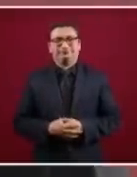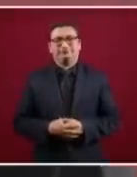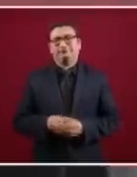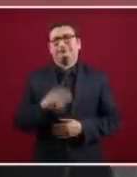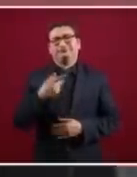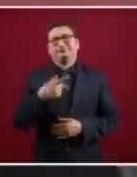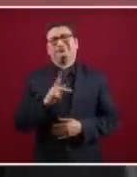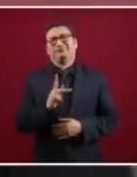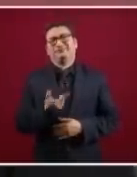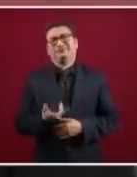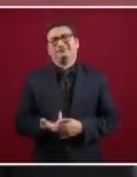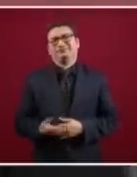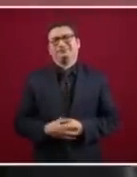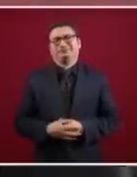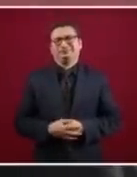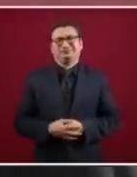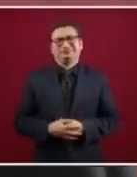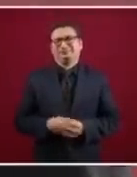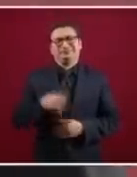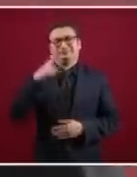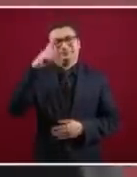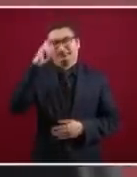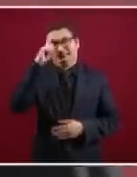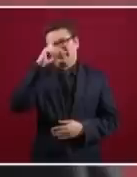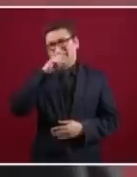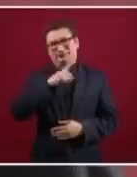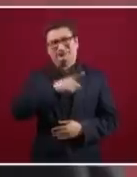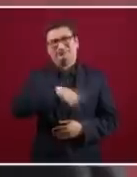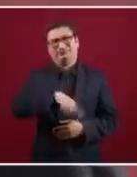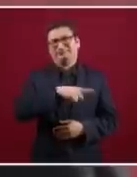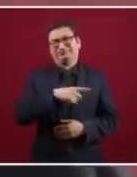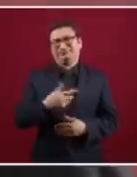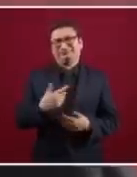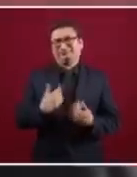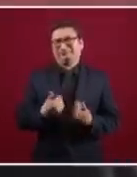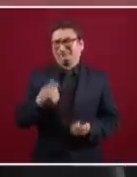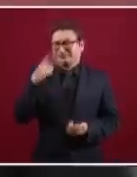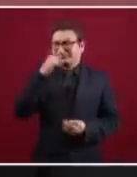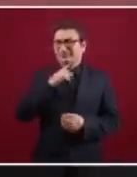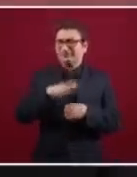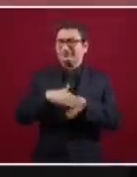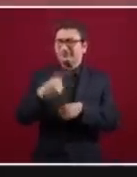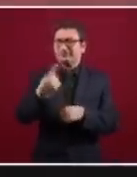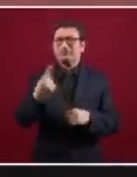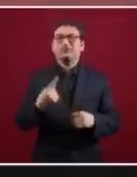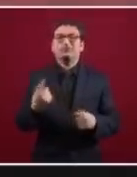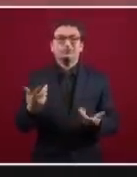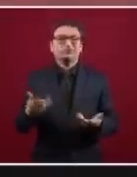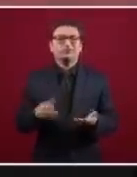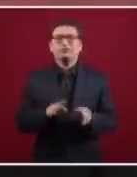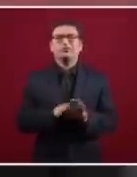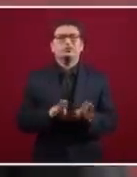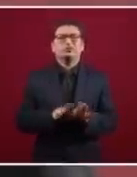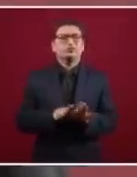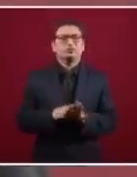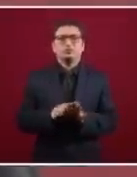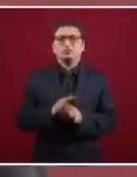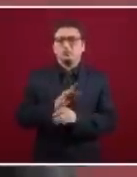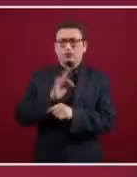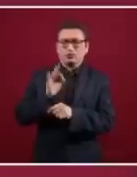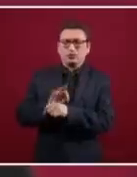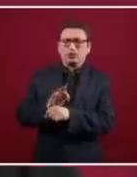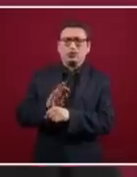pero ésta muy difícil para ellos porque como defender